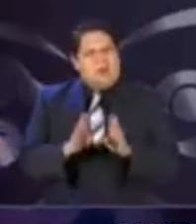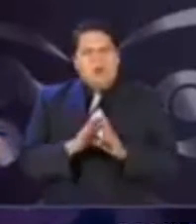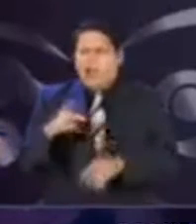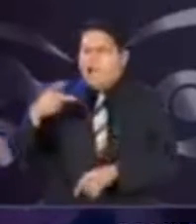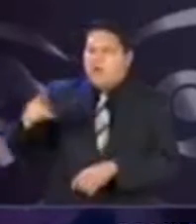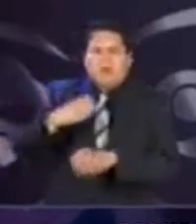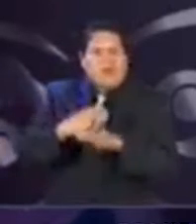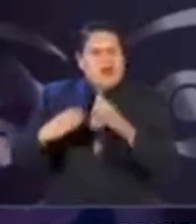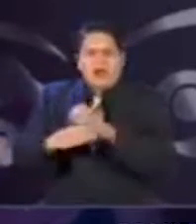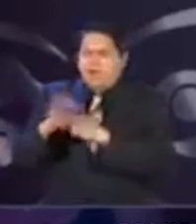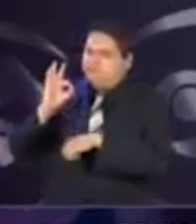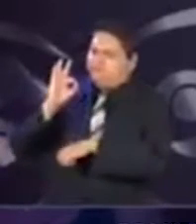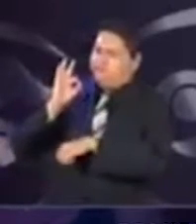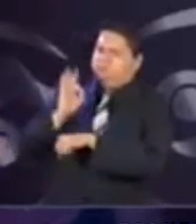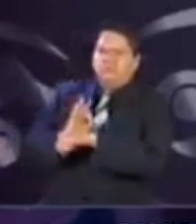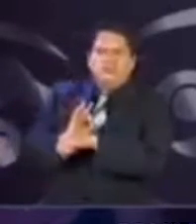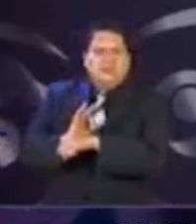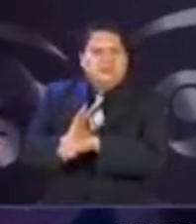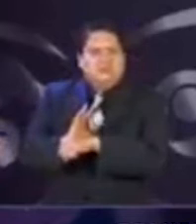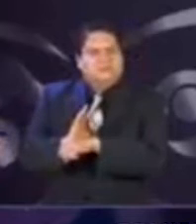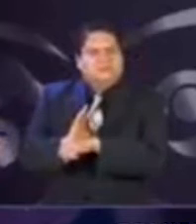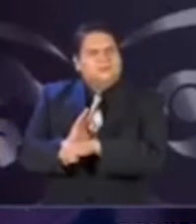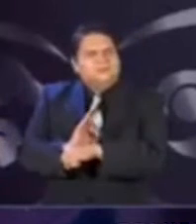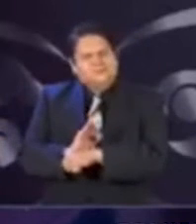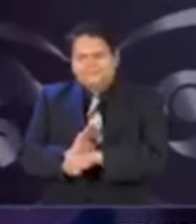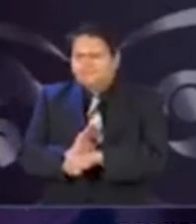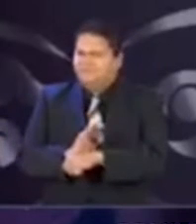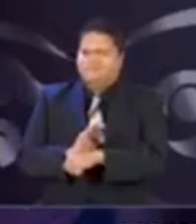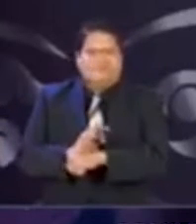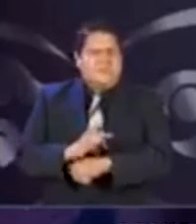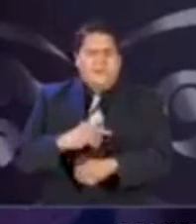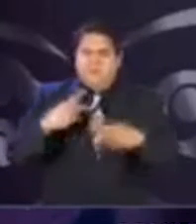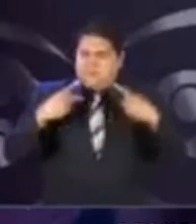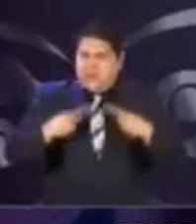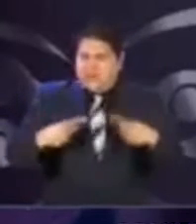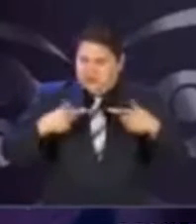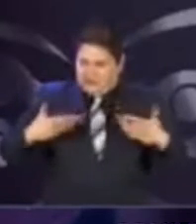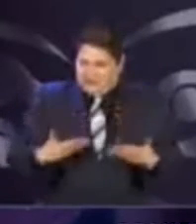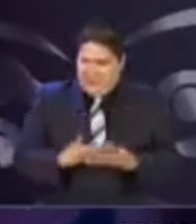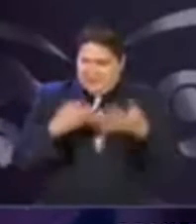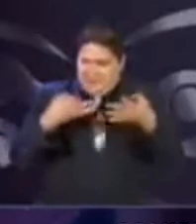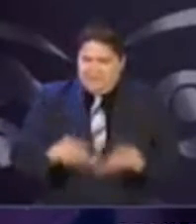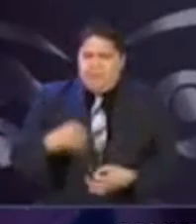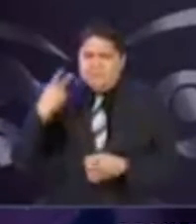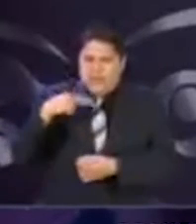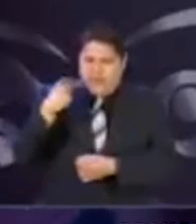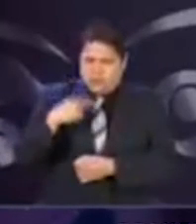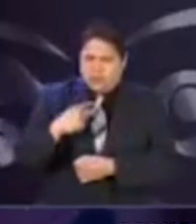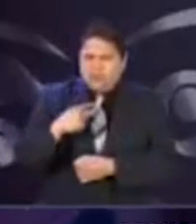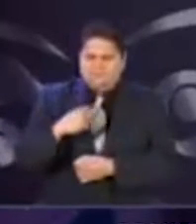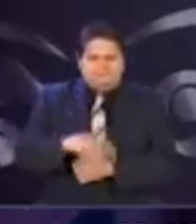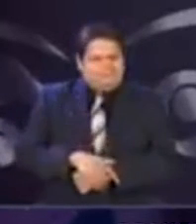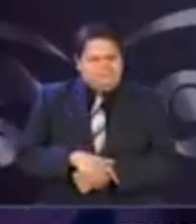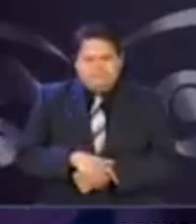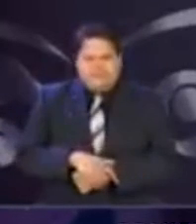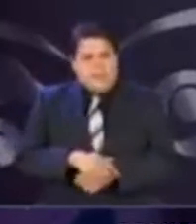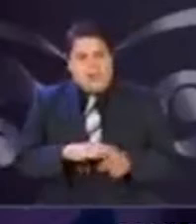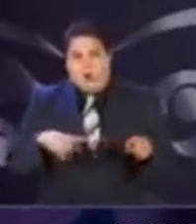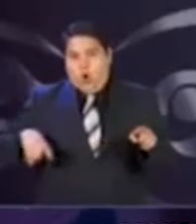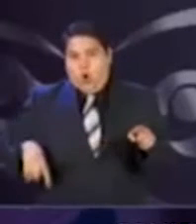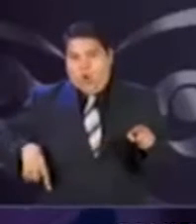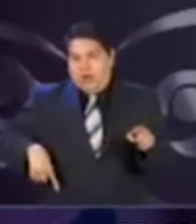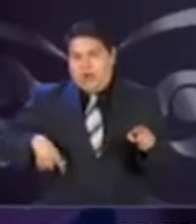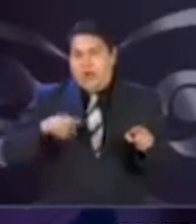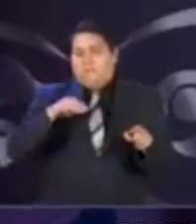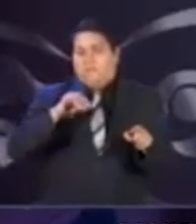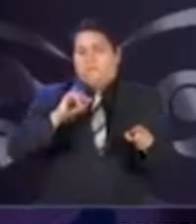Los veracruzanos sentimos impotencia, porque mientras el exgobernador Miguel Ángel Yunes dedicó todo su tiempo para que en un